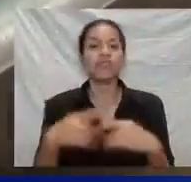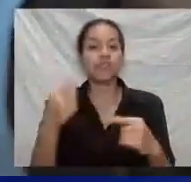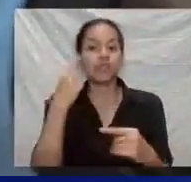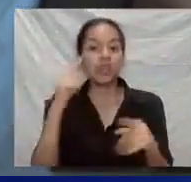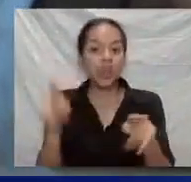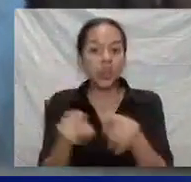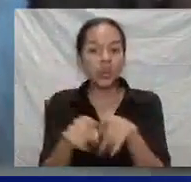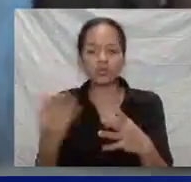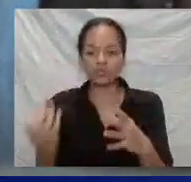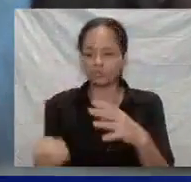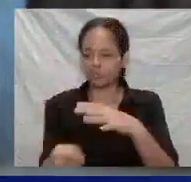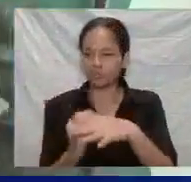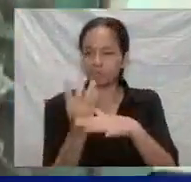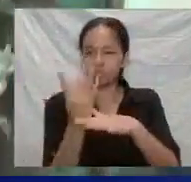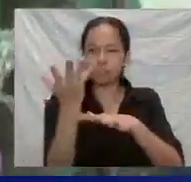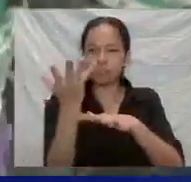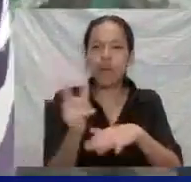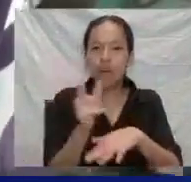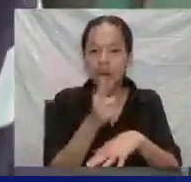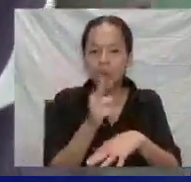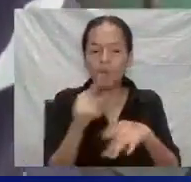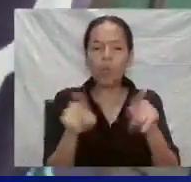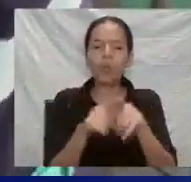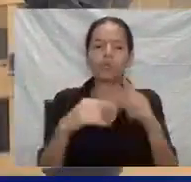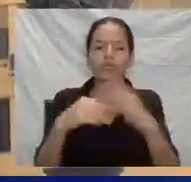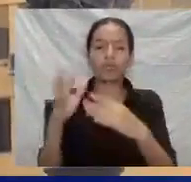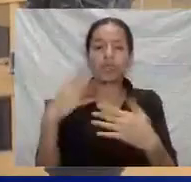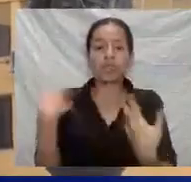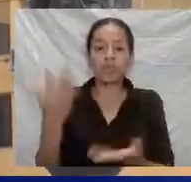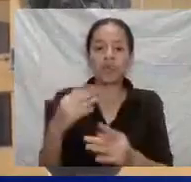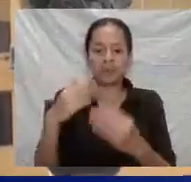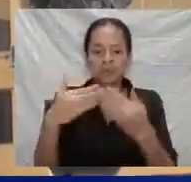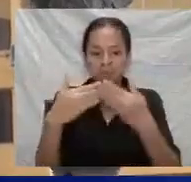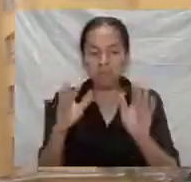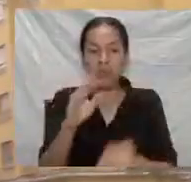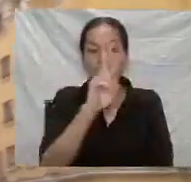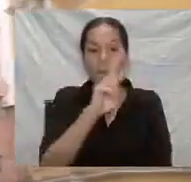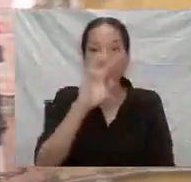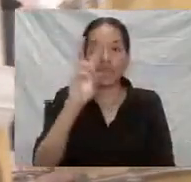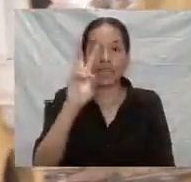serán entregados a la ciudad el próximo 27 de julio